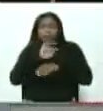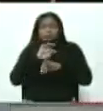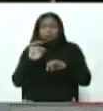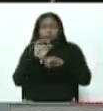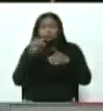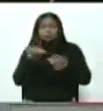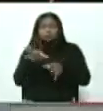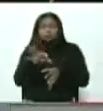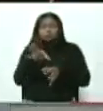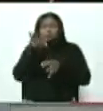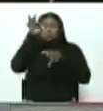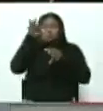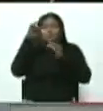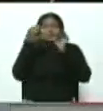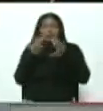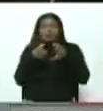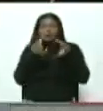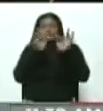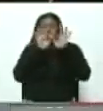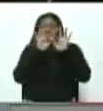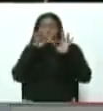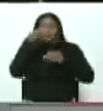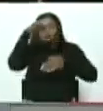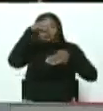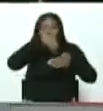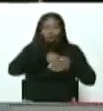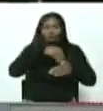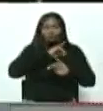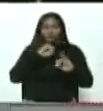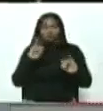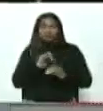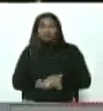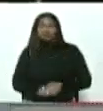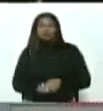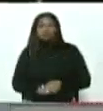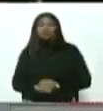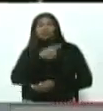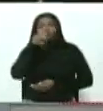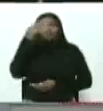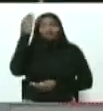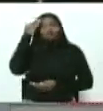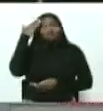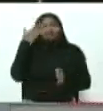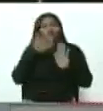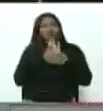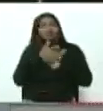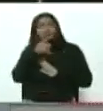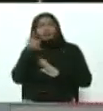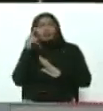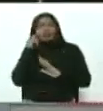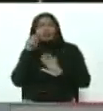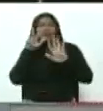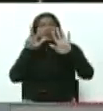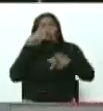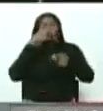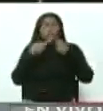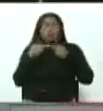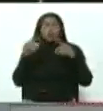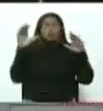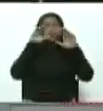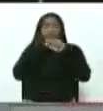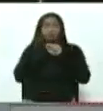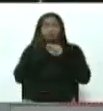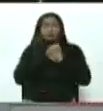papelito, sonrisa, para la caja. Usted sabe que usted a las 8:30 de la